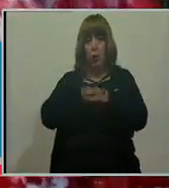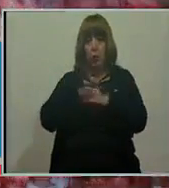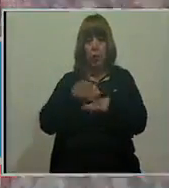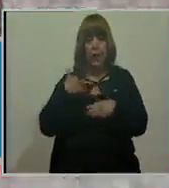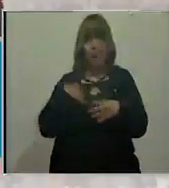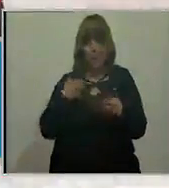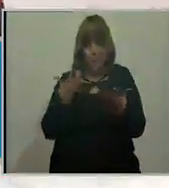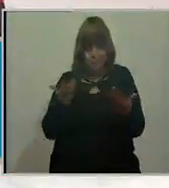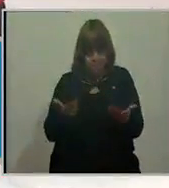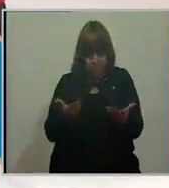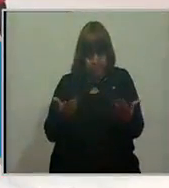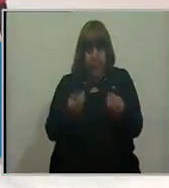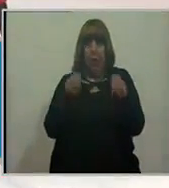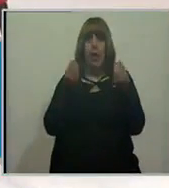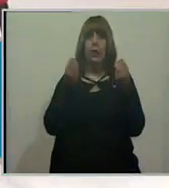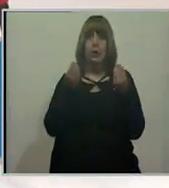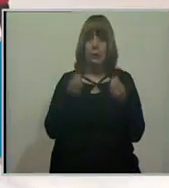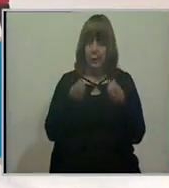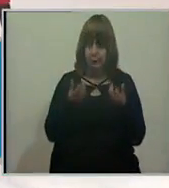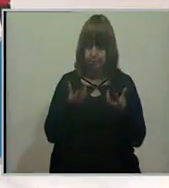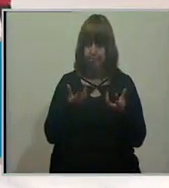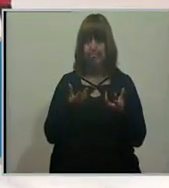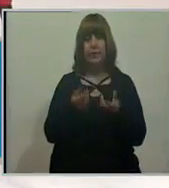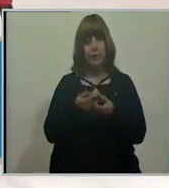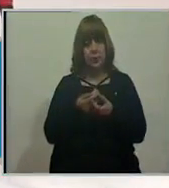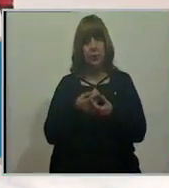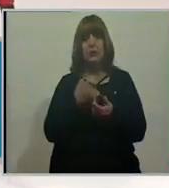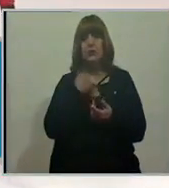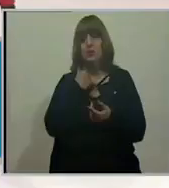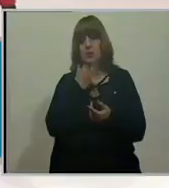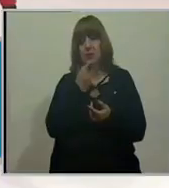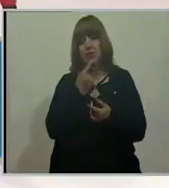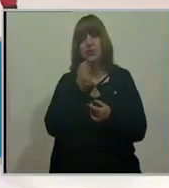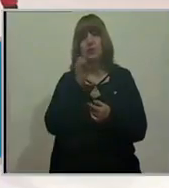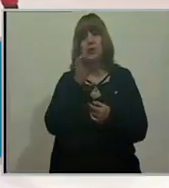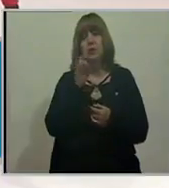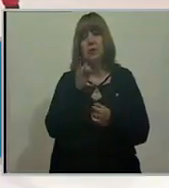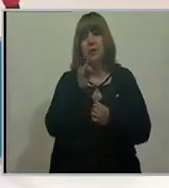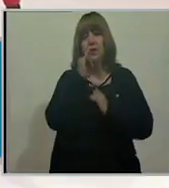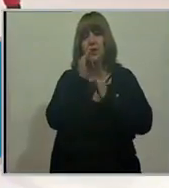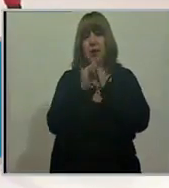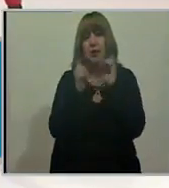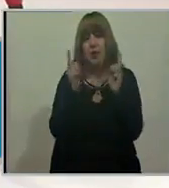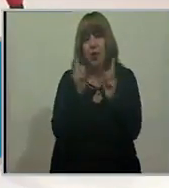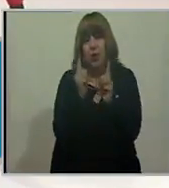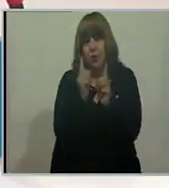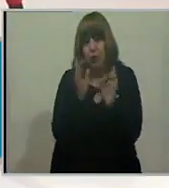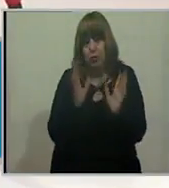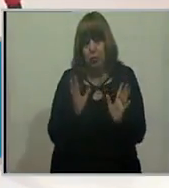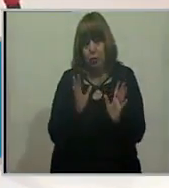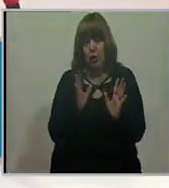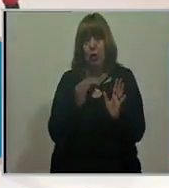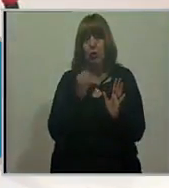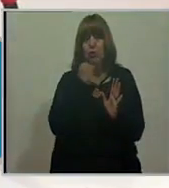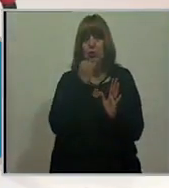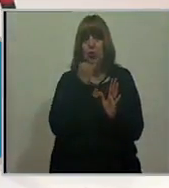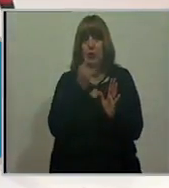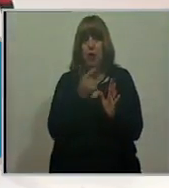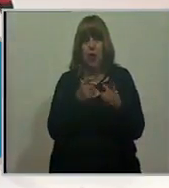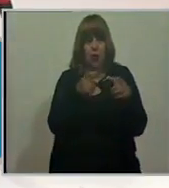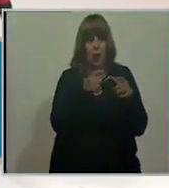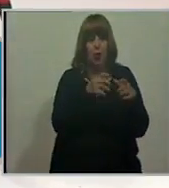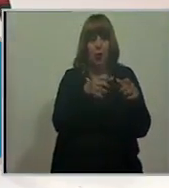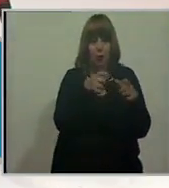analista internacional. Uno lo que cuenta y lo que sabe es lo poco que se ha instruido al respecto sobre esta situación que tiene que ver con un territorio del mundo